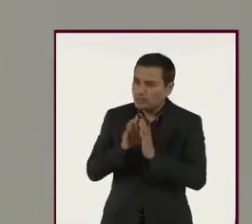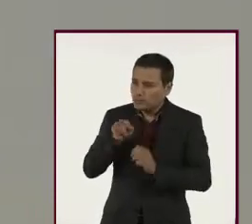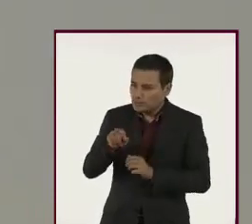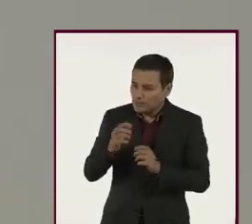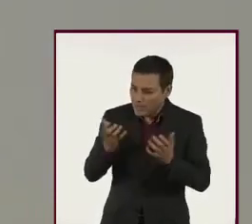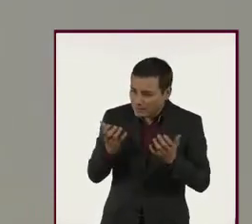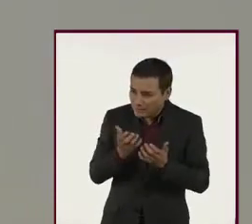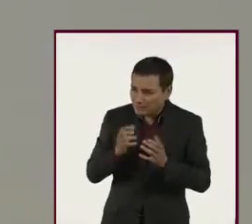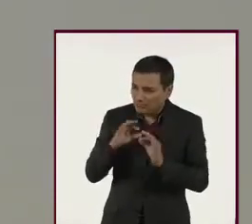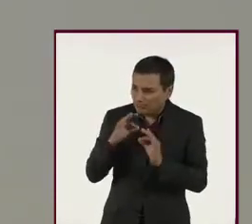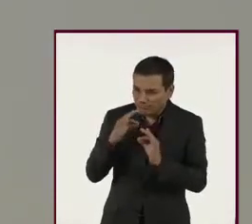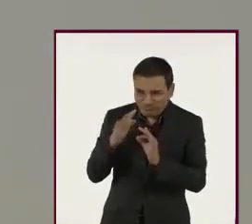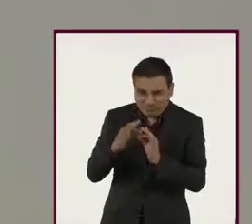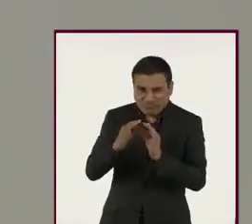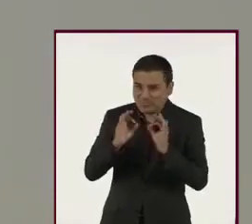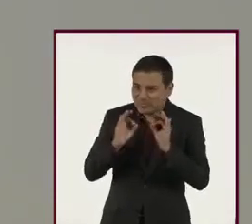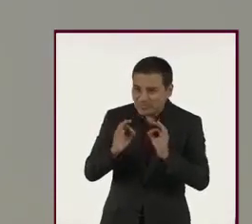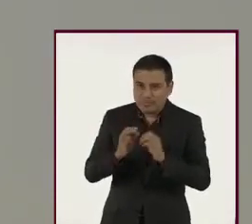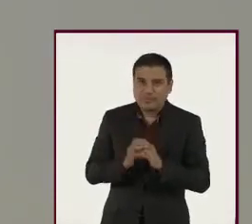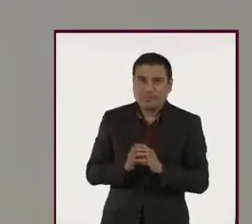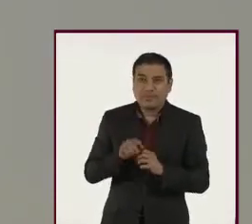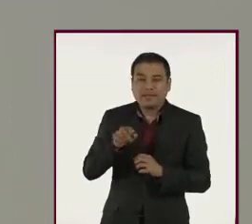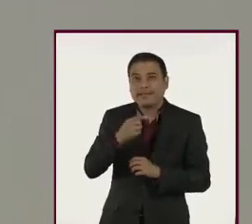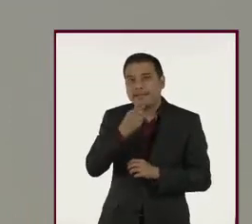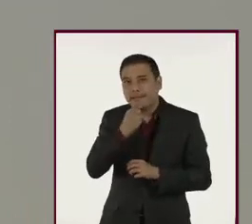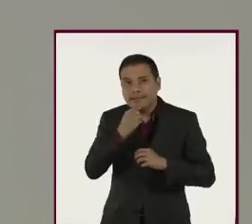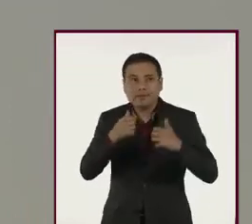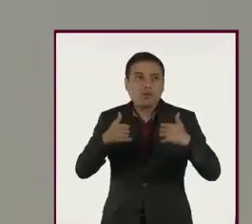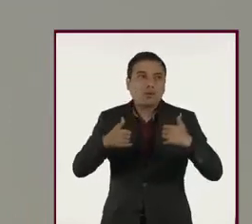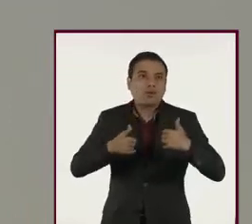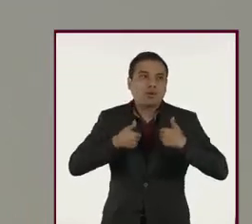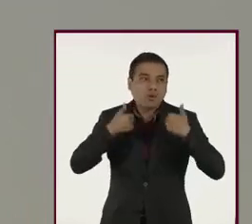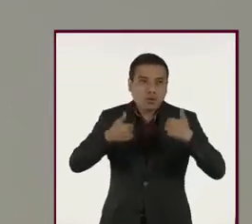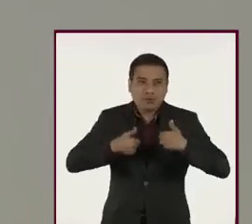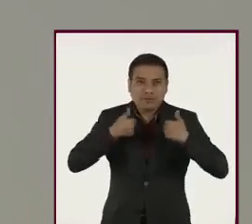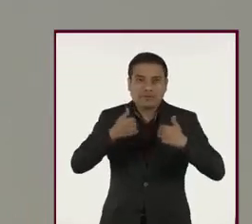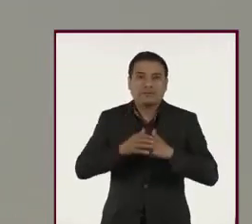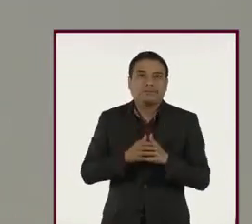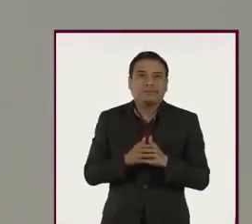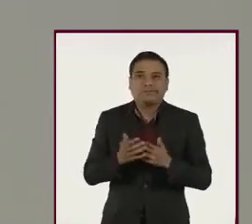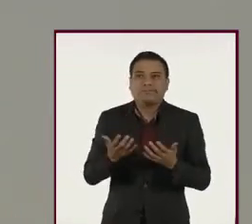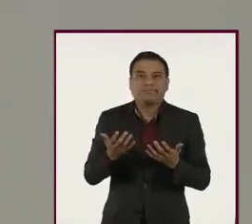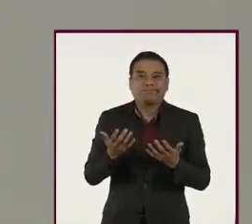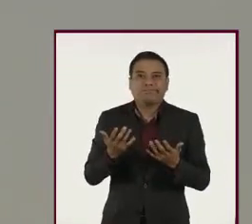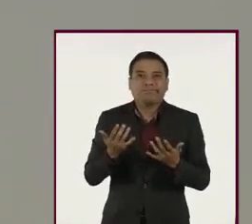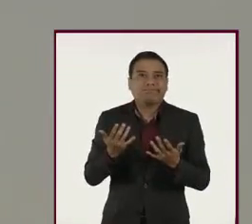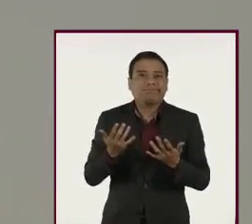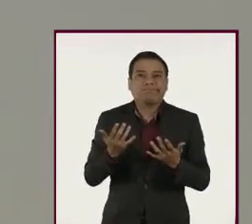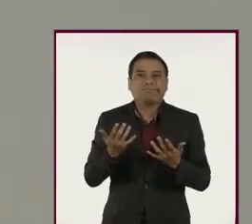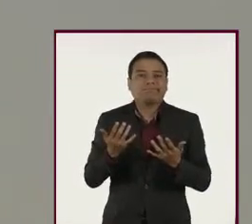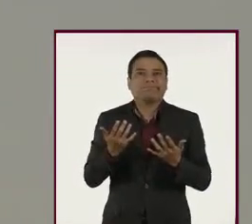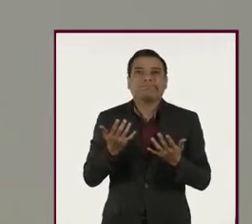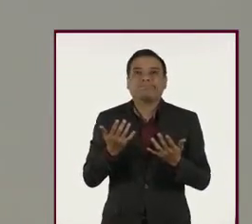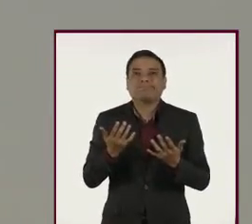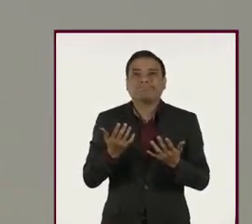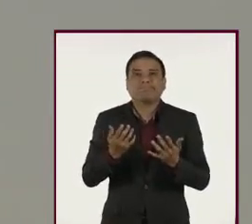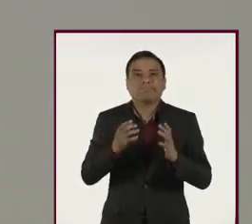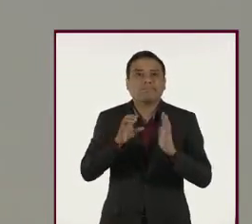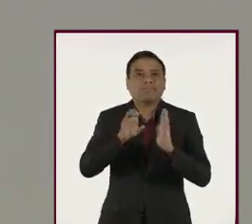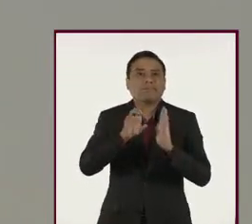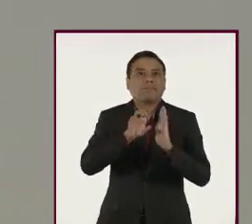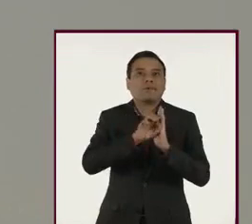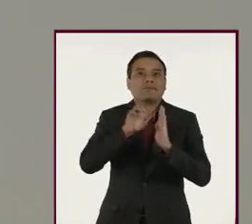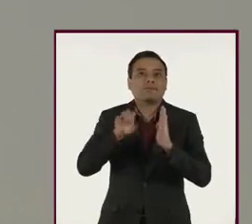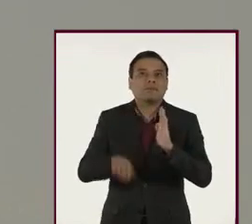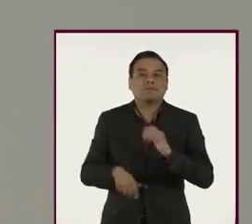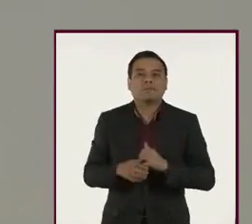a identificar a los niños o a los adolescentes por apodos, o donde se les toma únicamente uno de los atributos